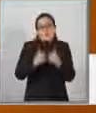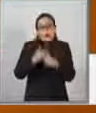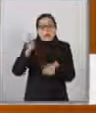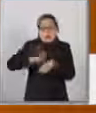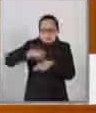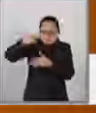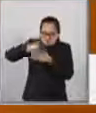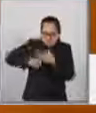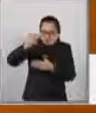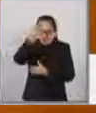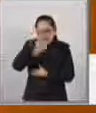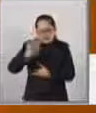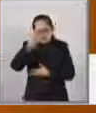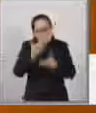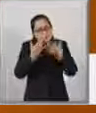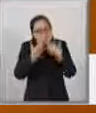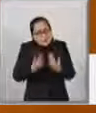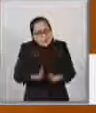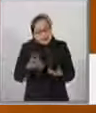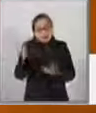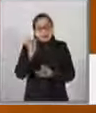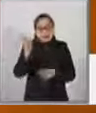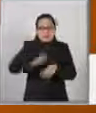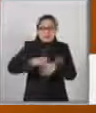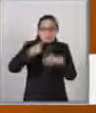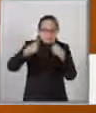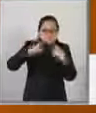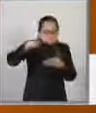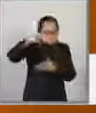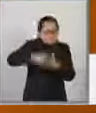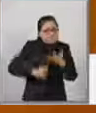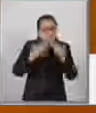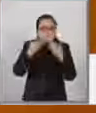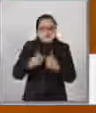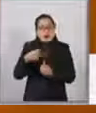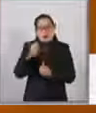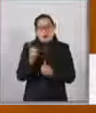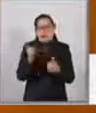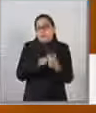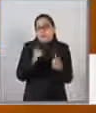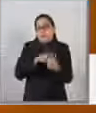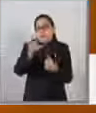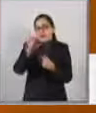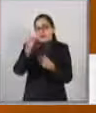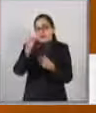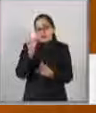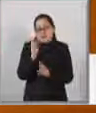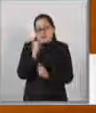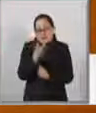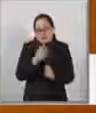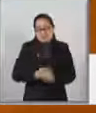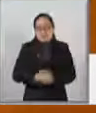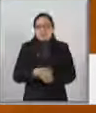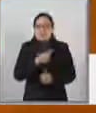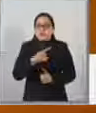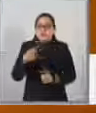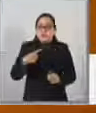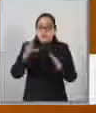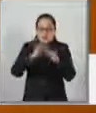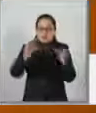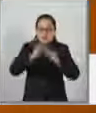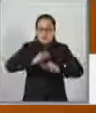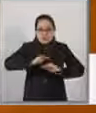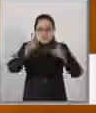escrutinio mayor, tal vez no hubo un diálogo mayor, pero fue una primera preselección y hay que dejarlo en claro. Después